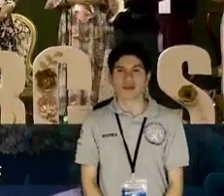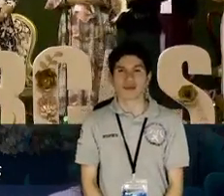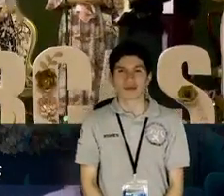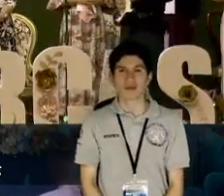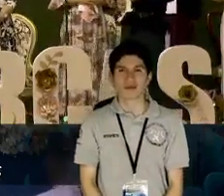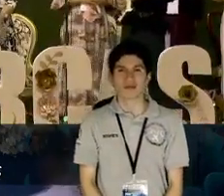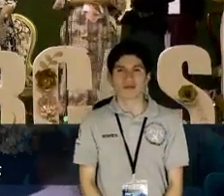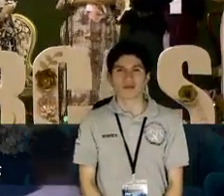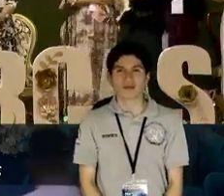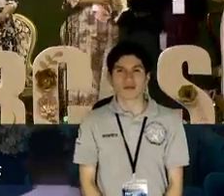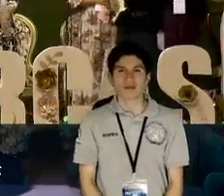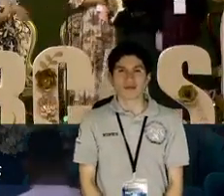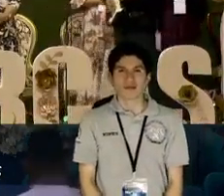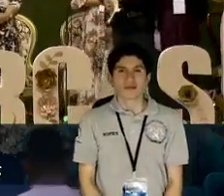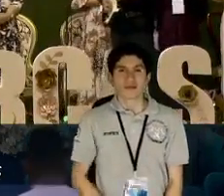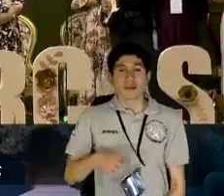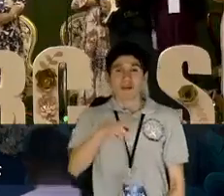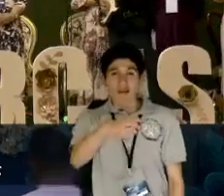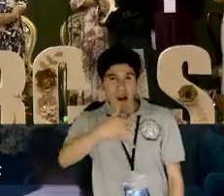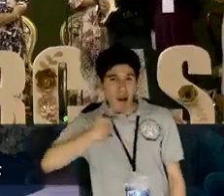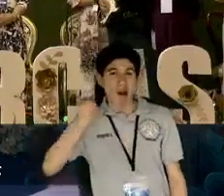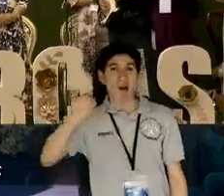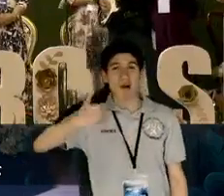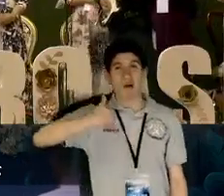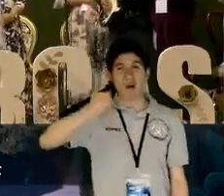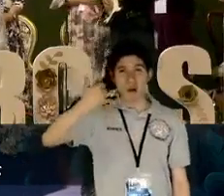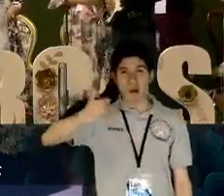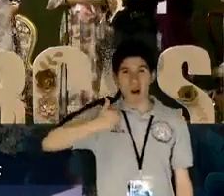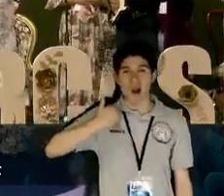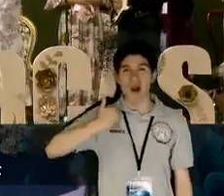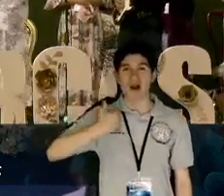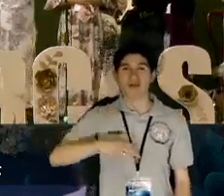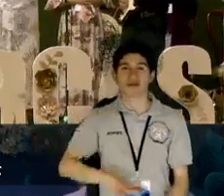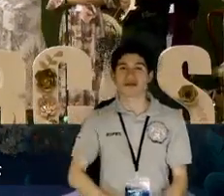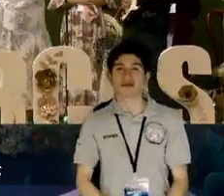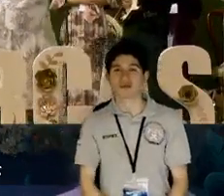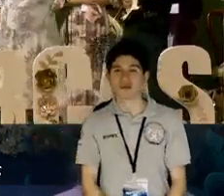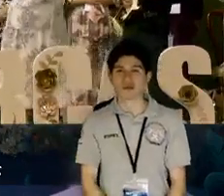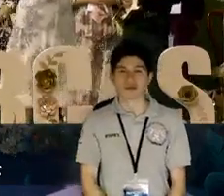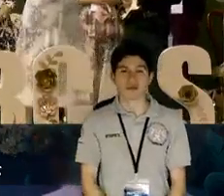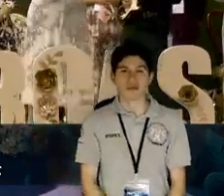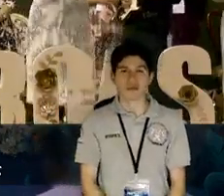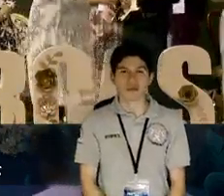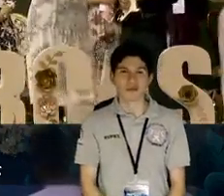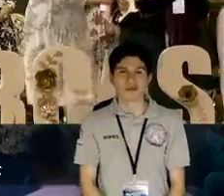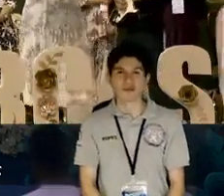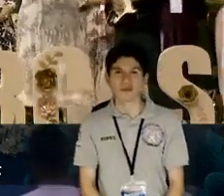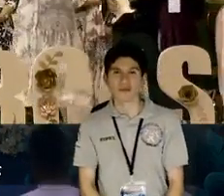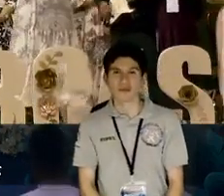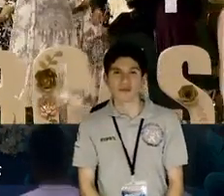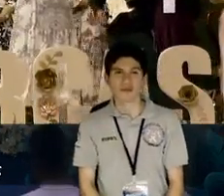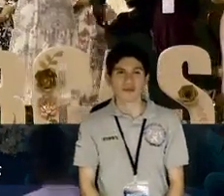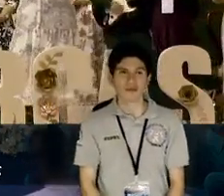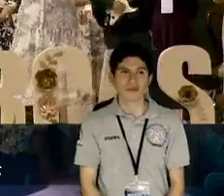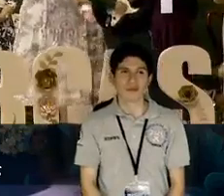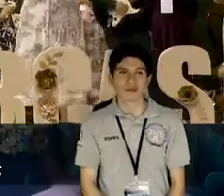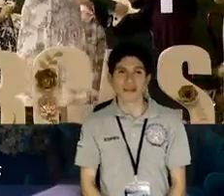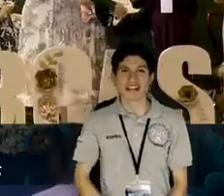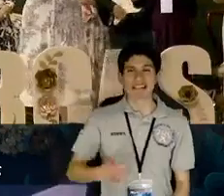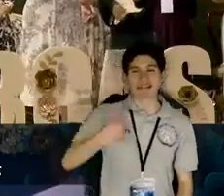que se ve enfrentado a un usted se ve enfrentado a